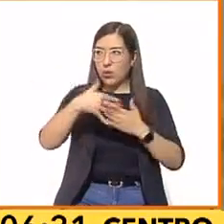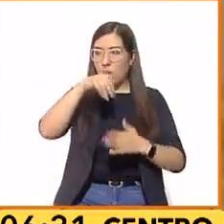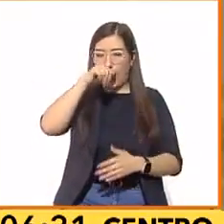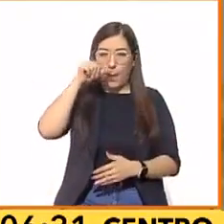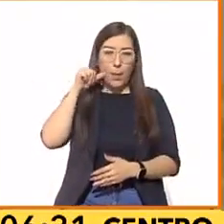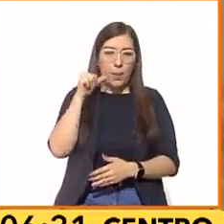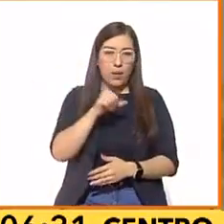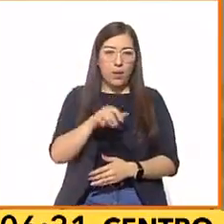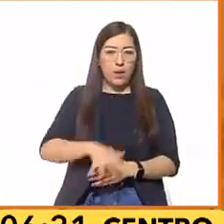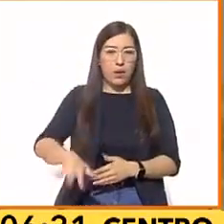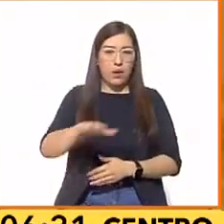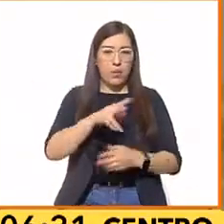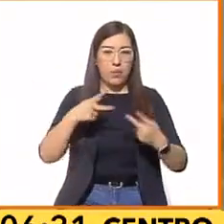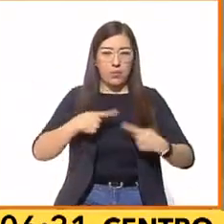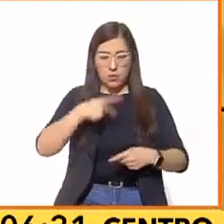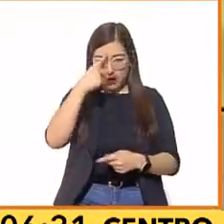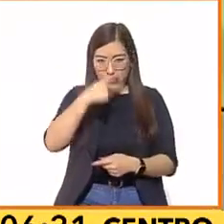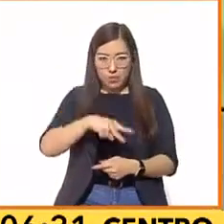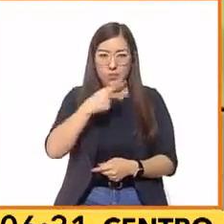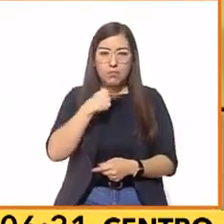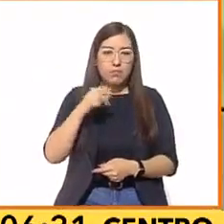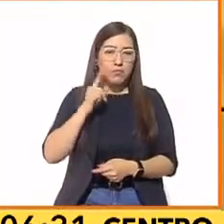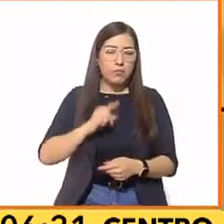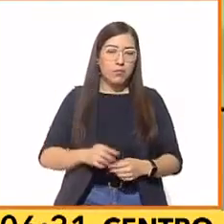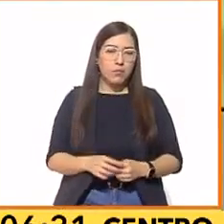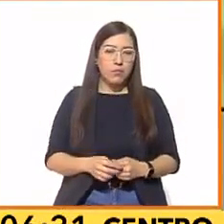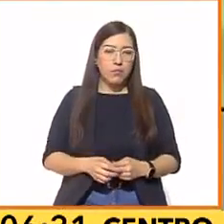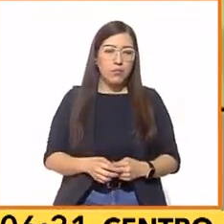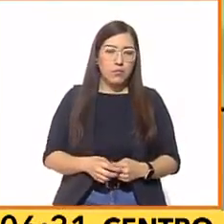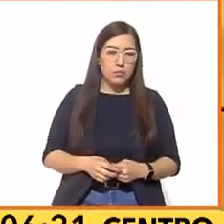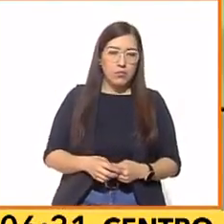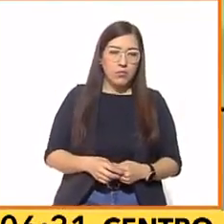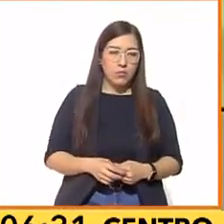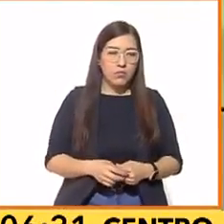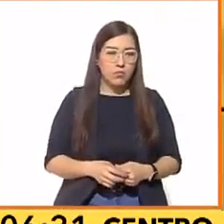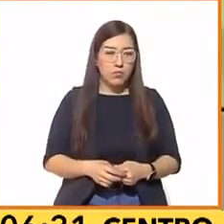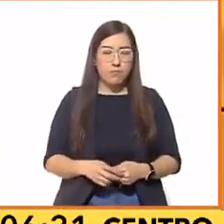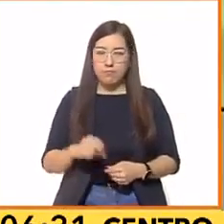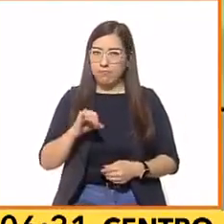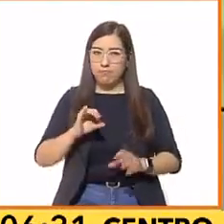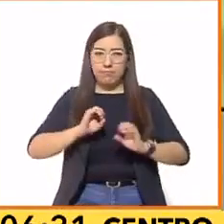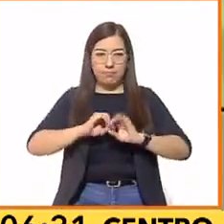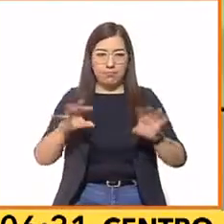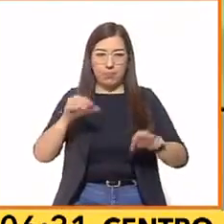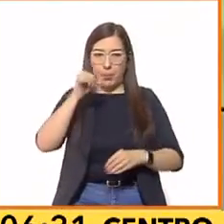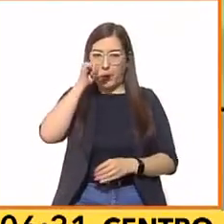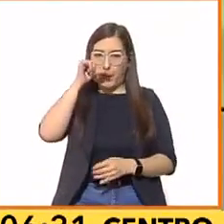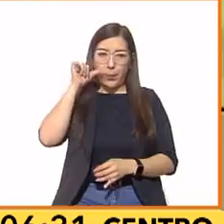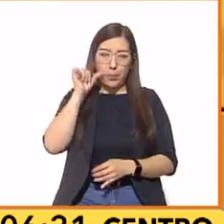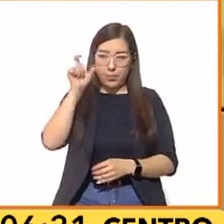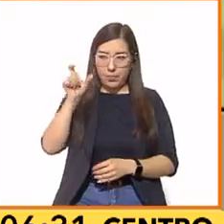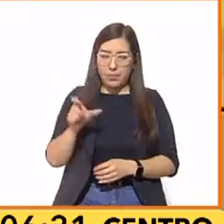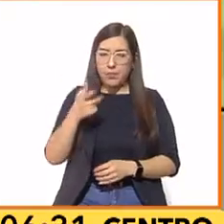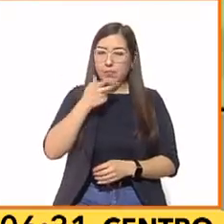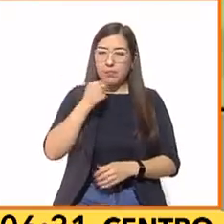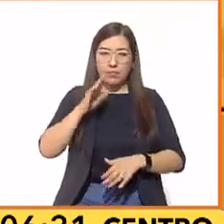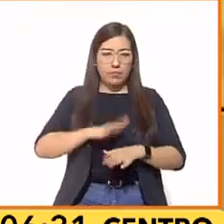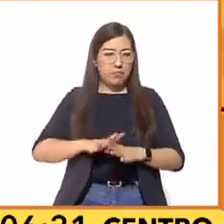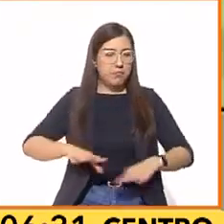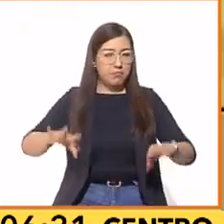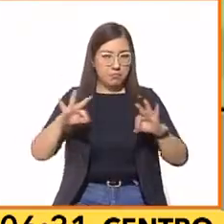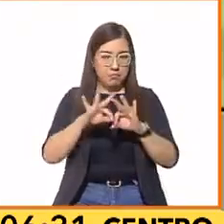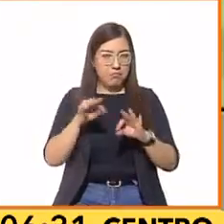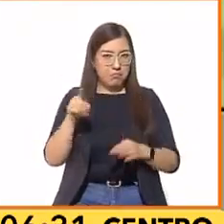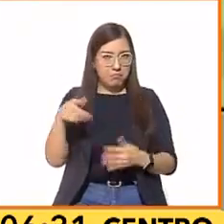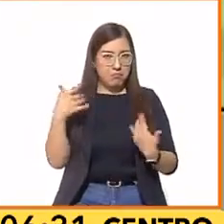las mexicanas y mexicanos? Con mucho gusto. Bueno, sin duda Benito Juárez es uno de los mexicanos más eminentes. Quizás sea